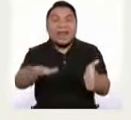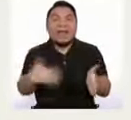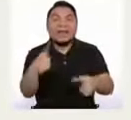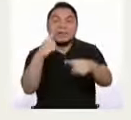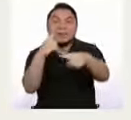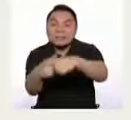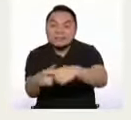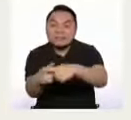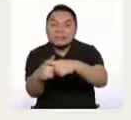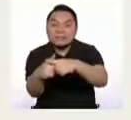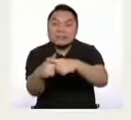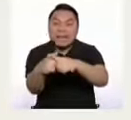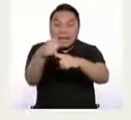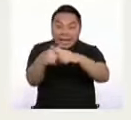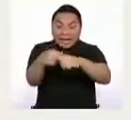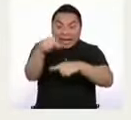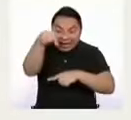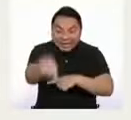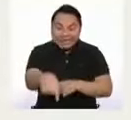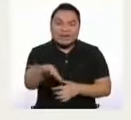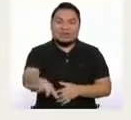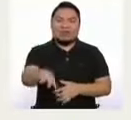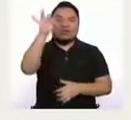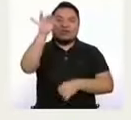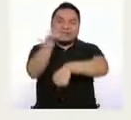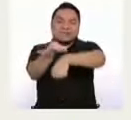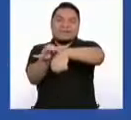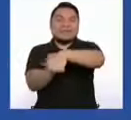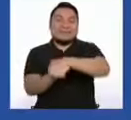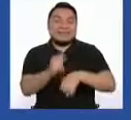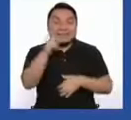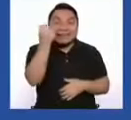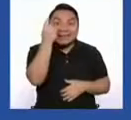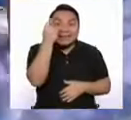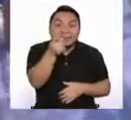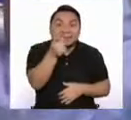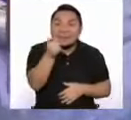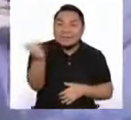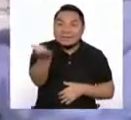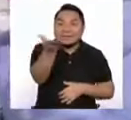X, seguro ahí está el tesoro. ¿Has entendido, sobrina?